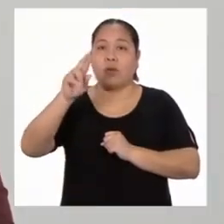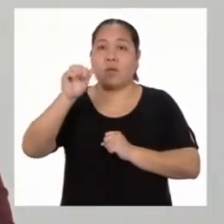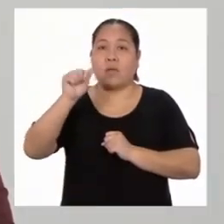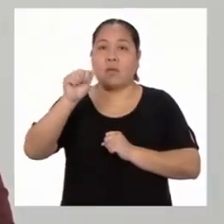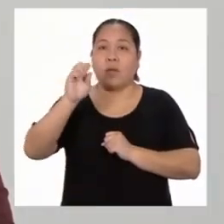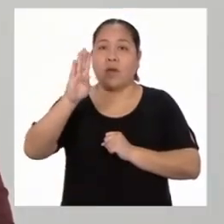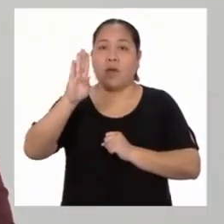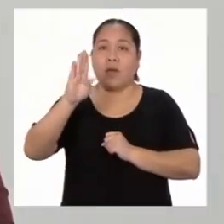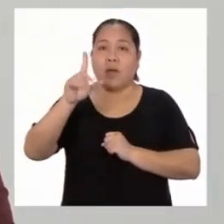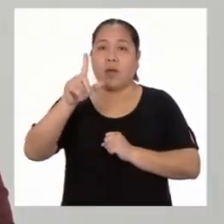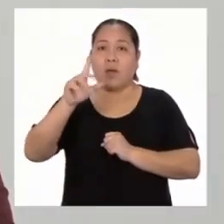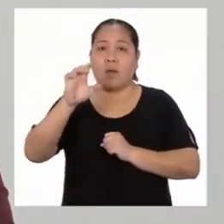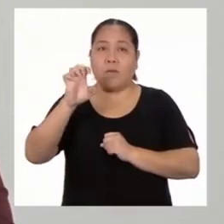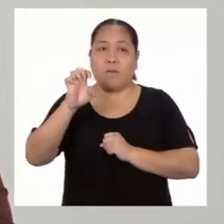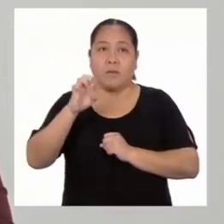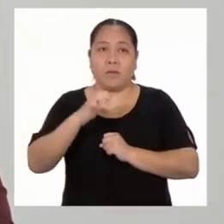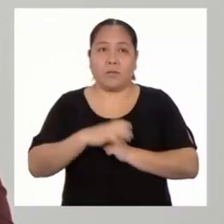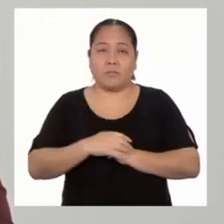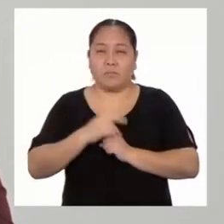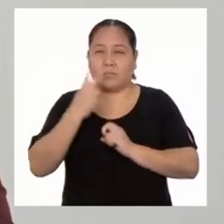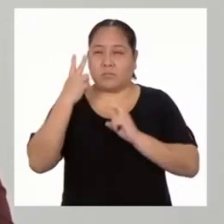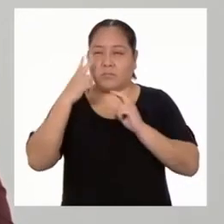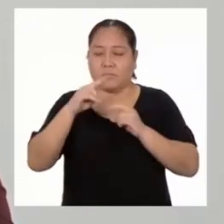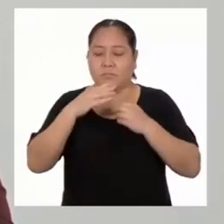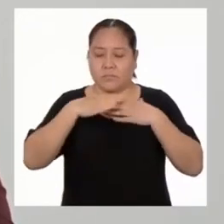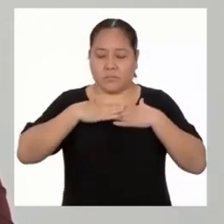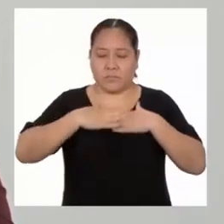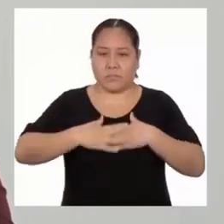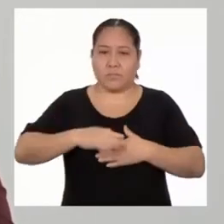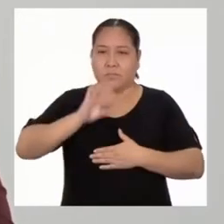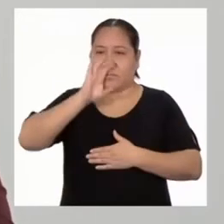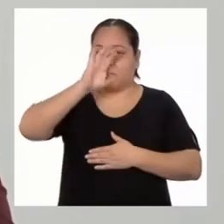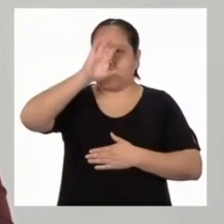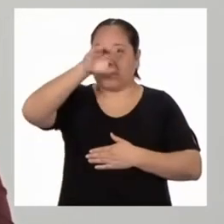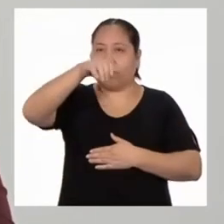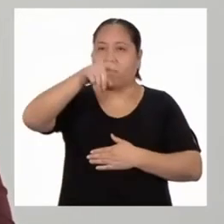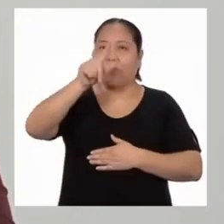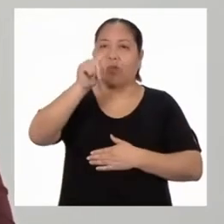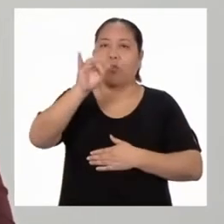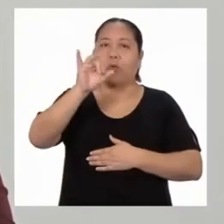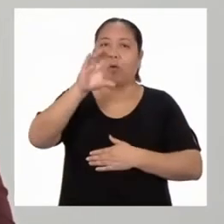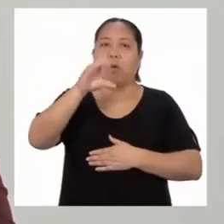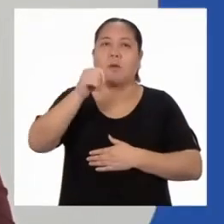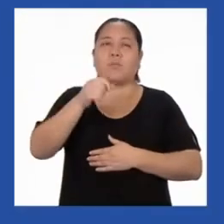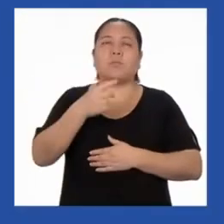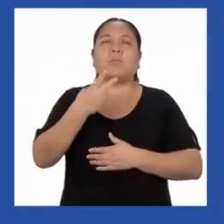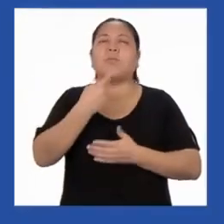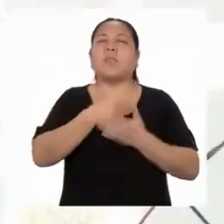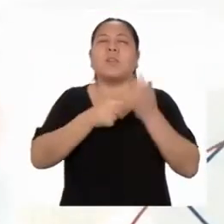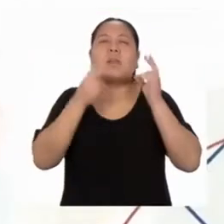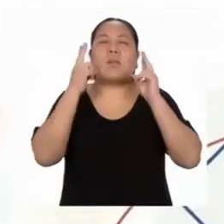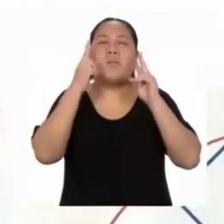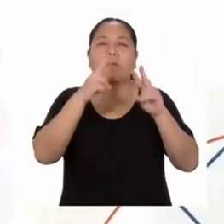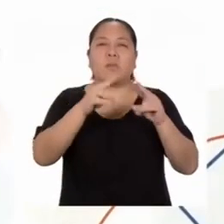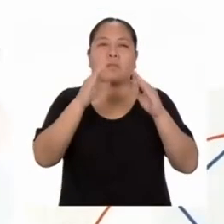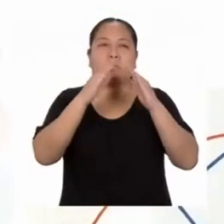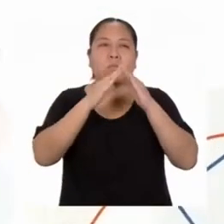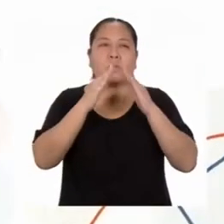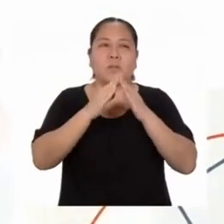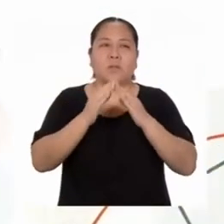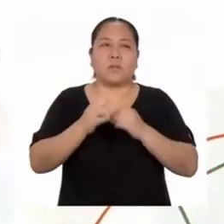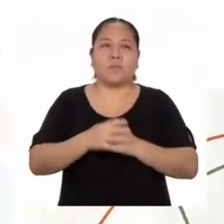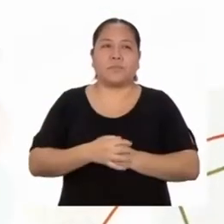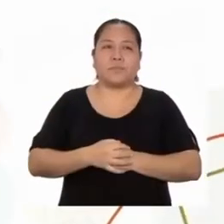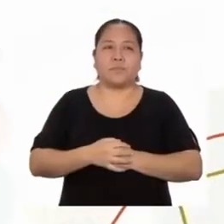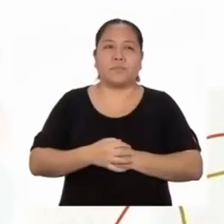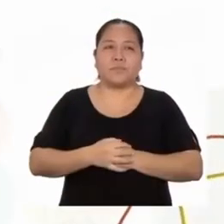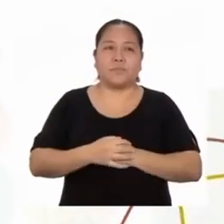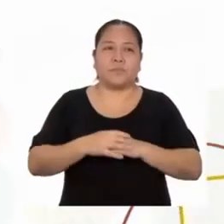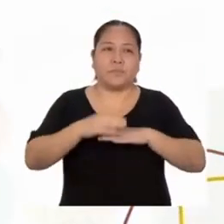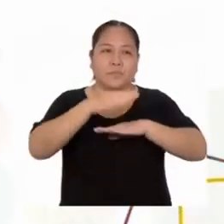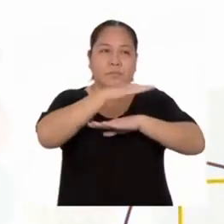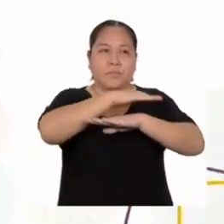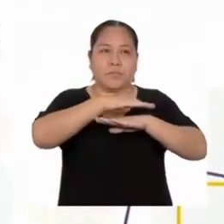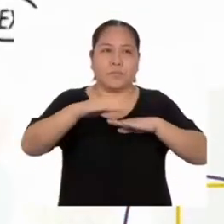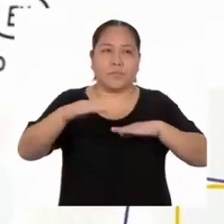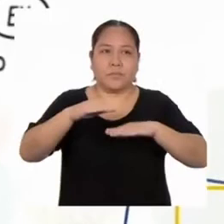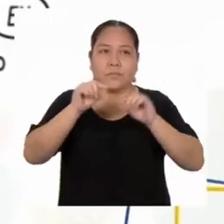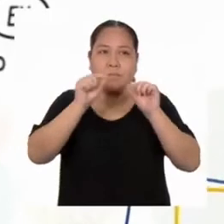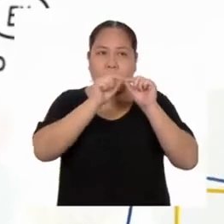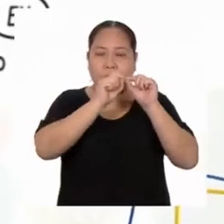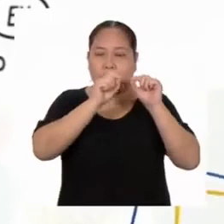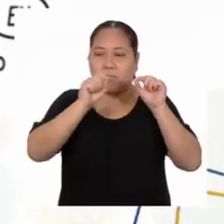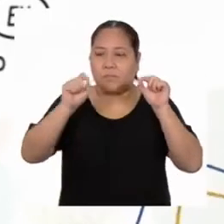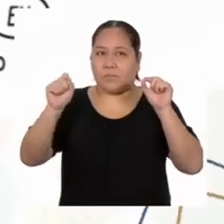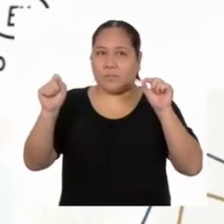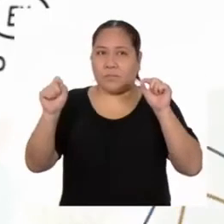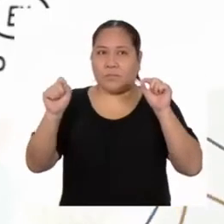donde aparece la categoría del tucán pechiblanco? ¿Qué observan en casa? Hay una línea de clasificación